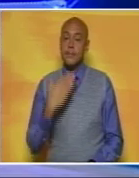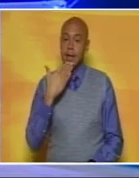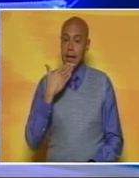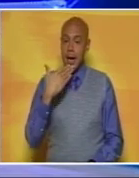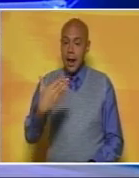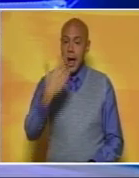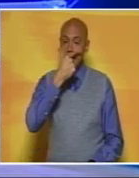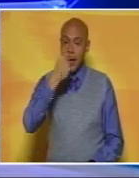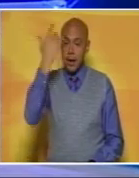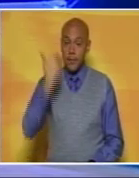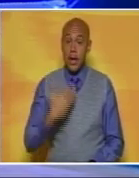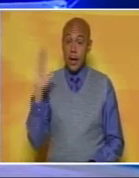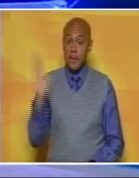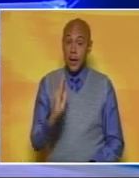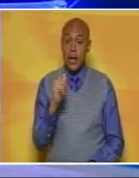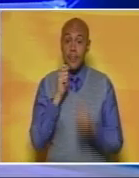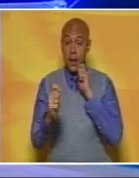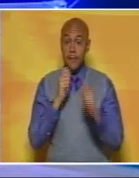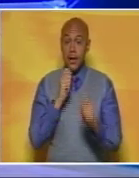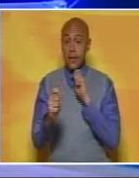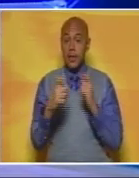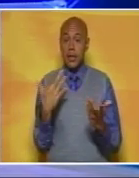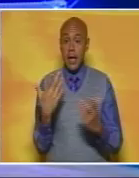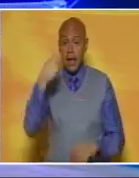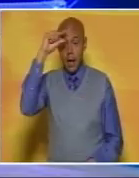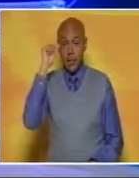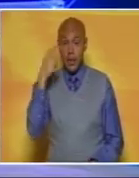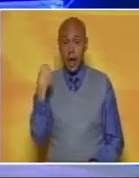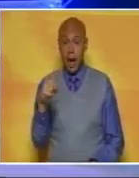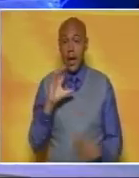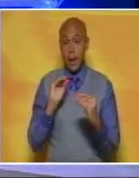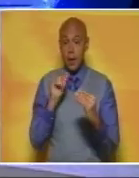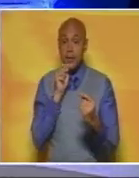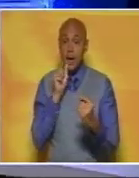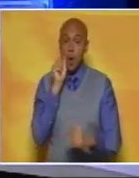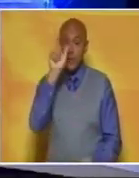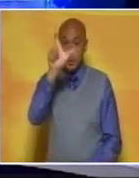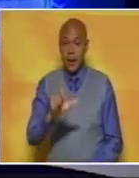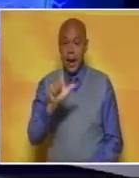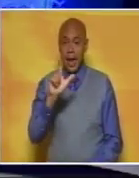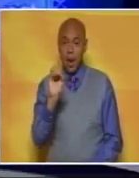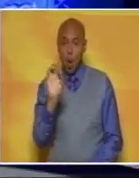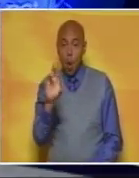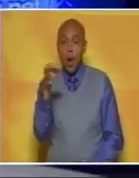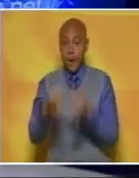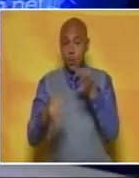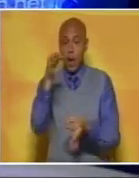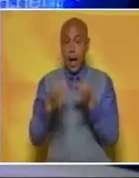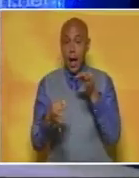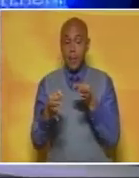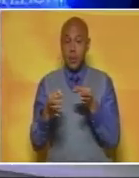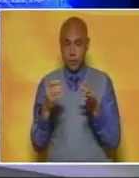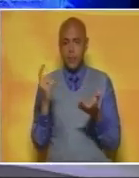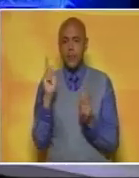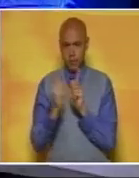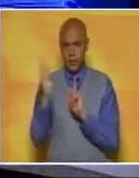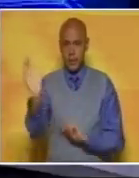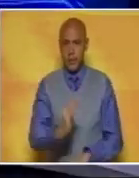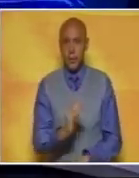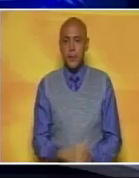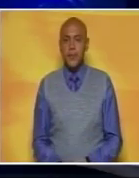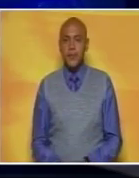Muchísimas gracias, Nieves. Y al regreso en entrevista a Venevisión, Endrina estará conversando con Leonardo Palacios, abogado tributarista. Ya venimos.